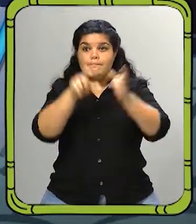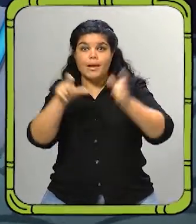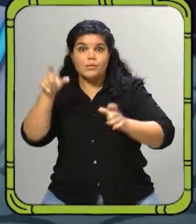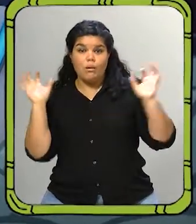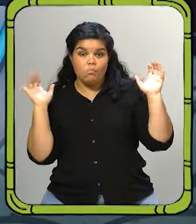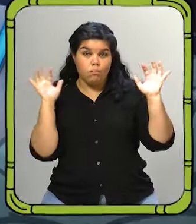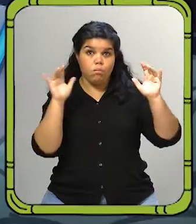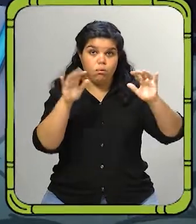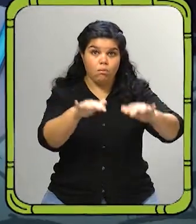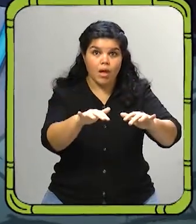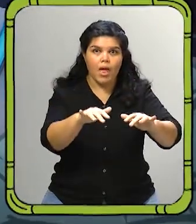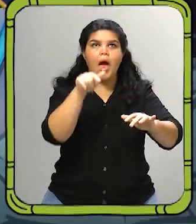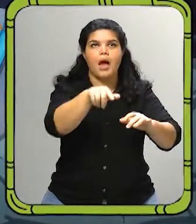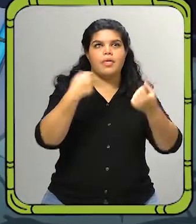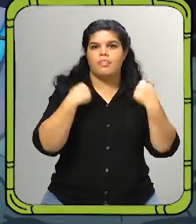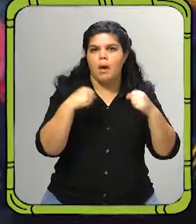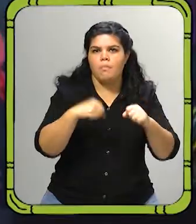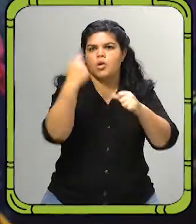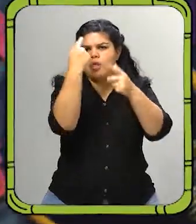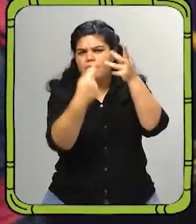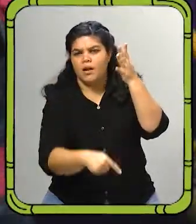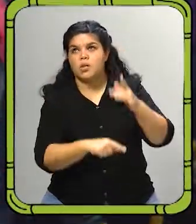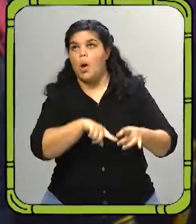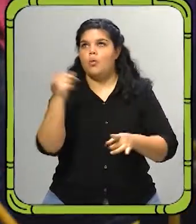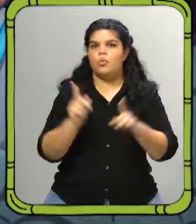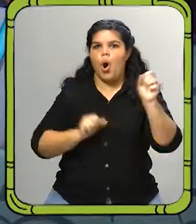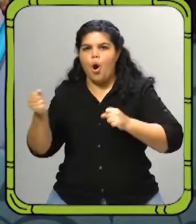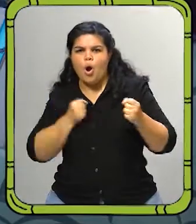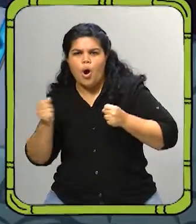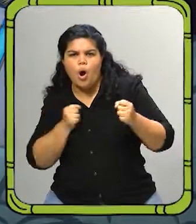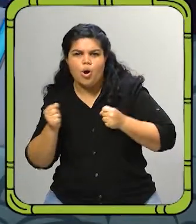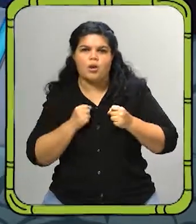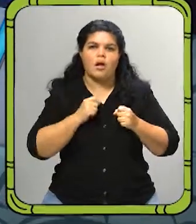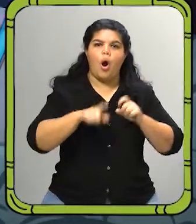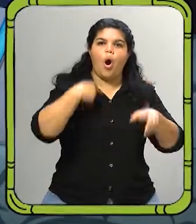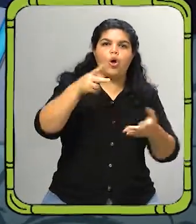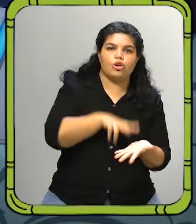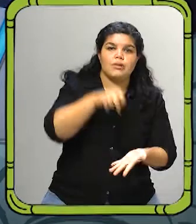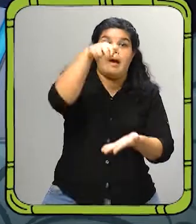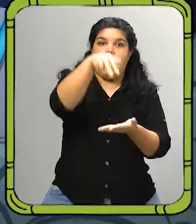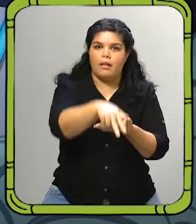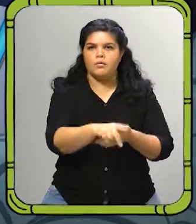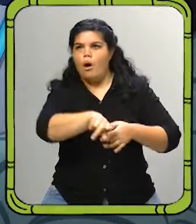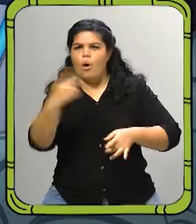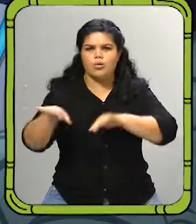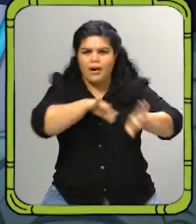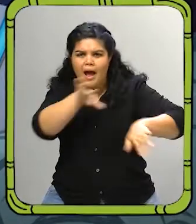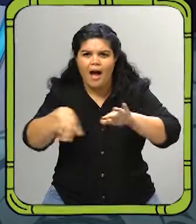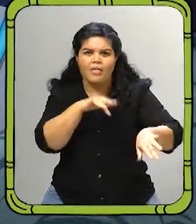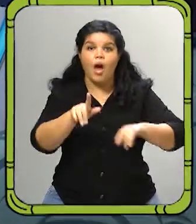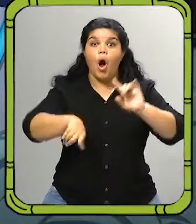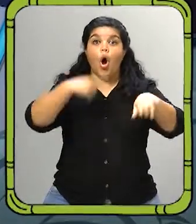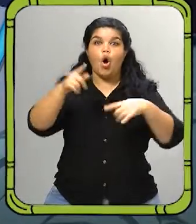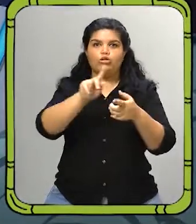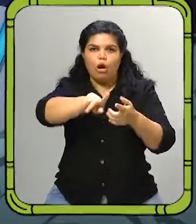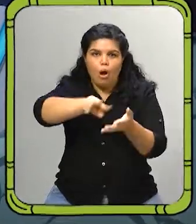de deportes todos diferentes. Por ejemplo, unos corren, los otros saltan, los otros nadan, un pico de agua, los otros saltan así por el aire y después dan una